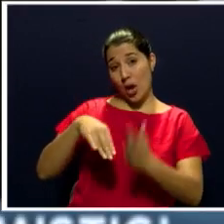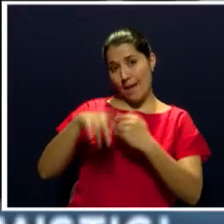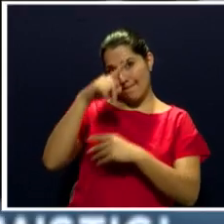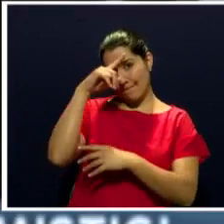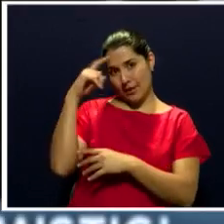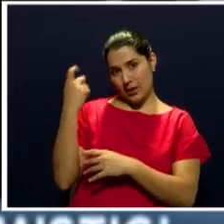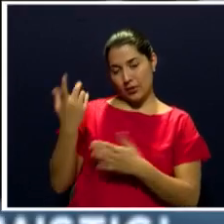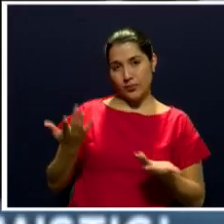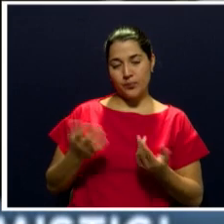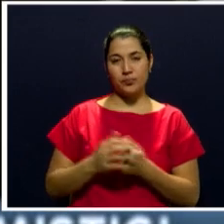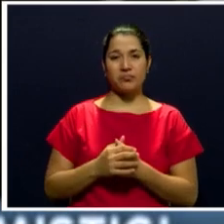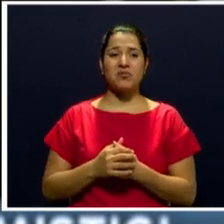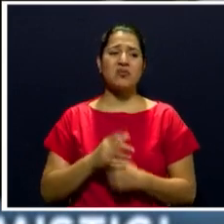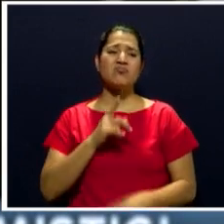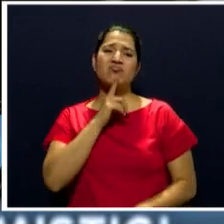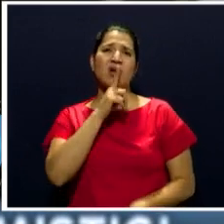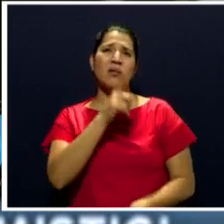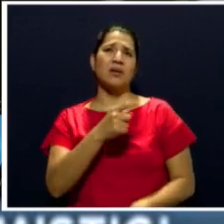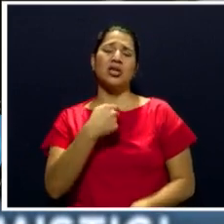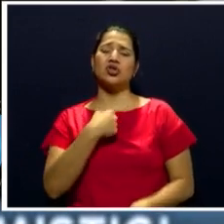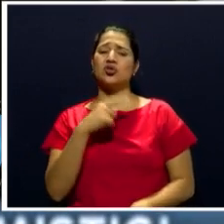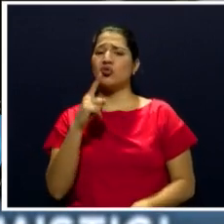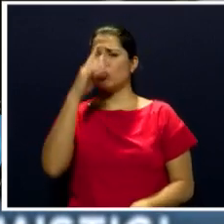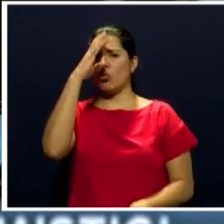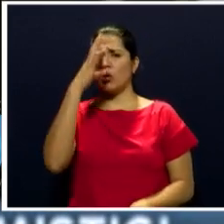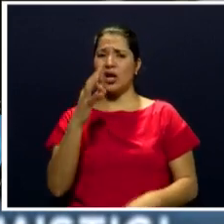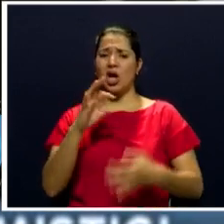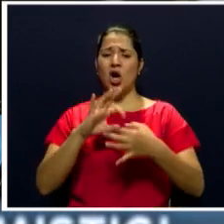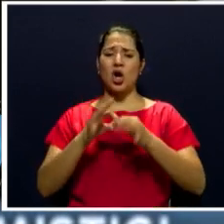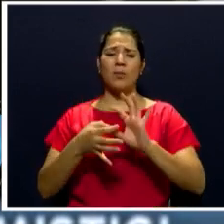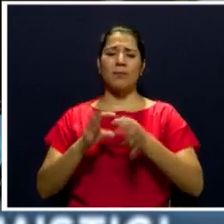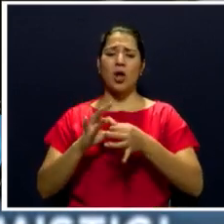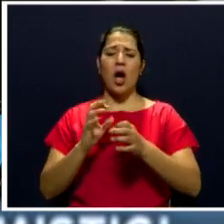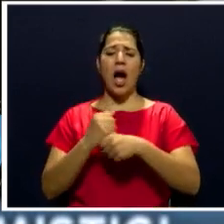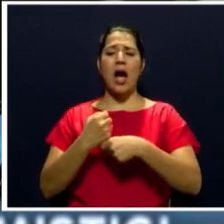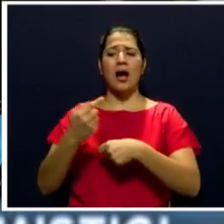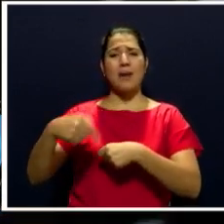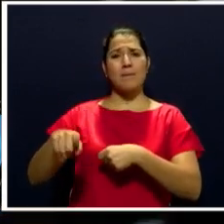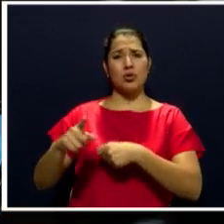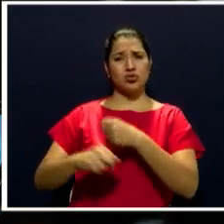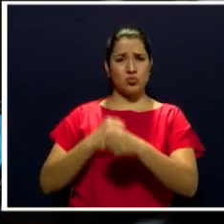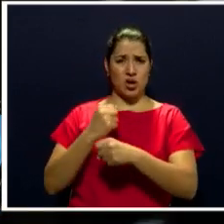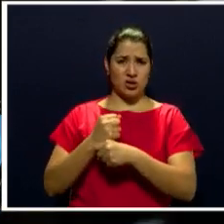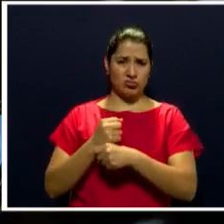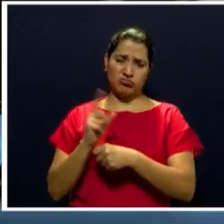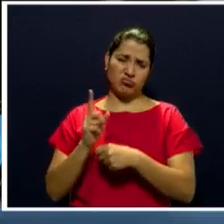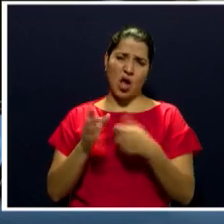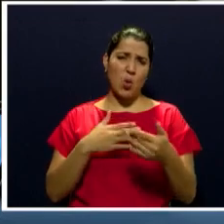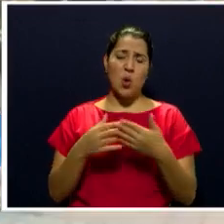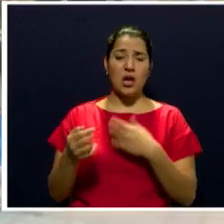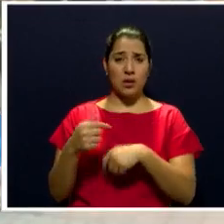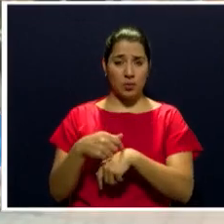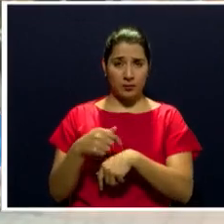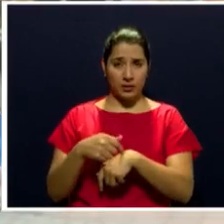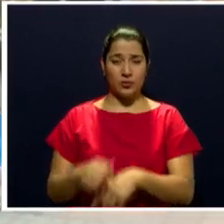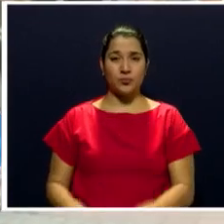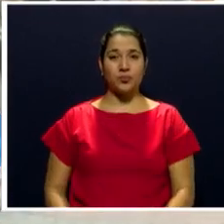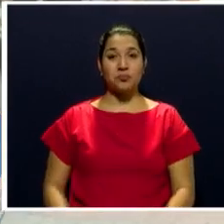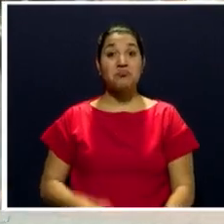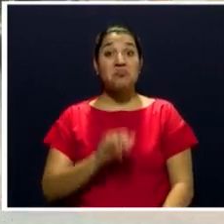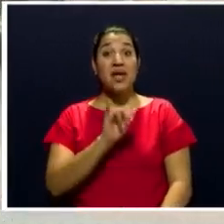Para ser sincero, no creo que las Olimpiadas se celebren el próximo año. Se celebra en cualquier momento. Esta es